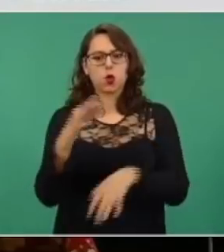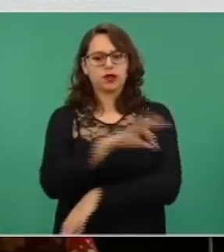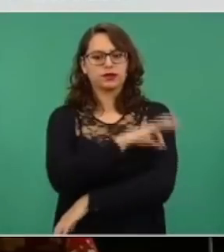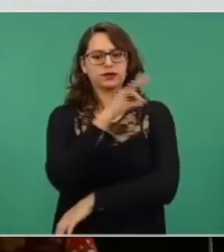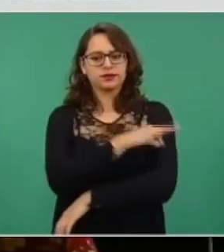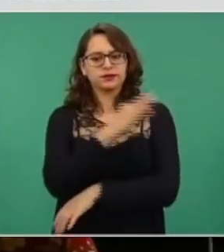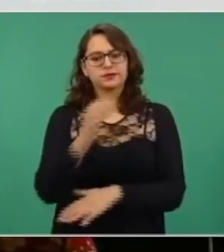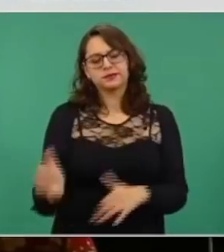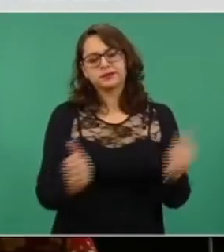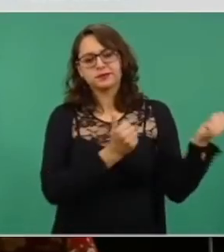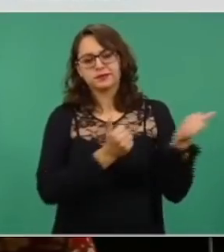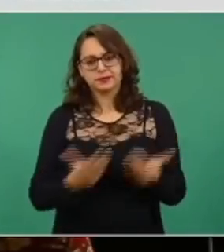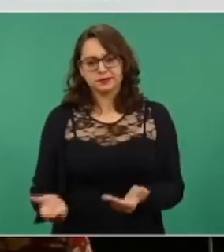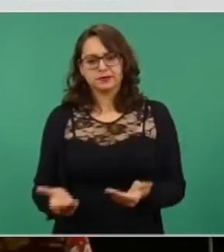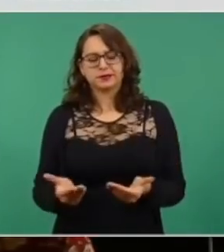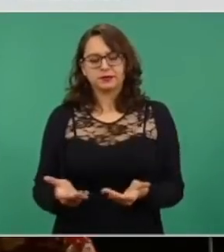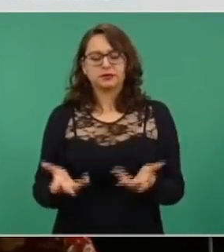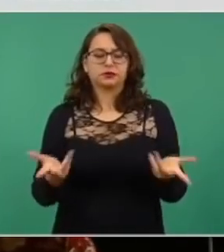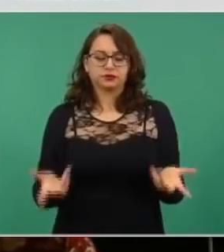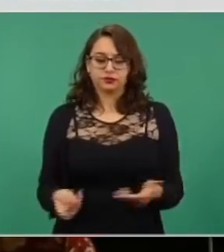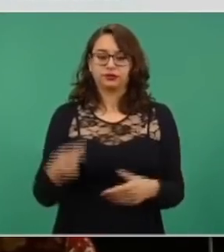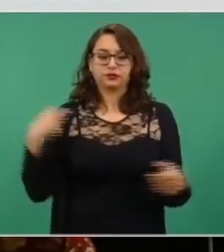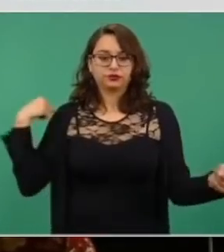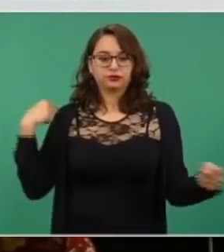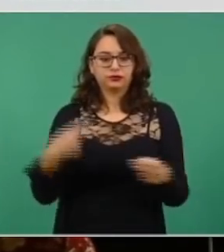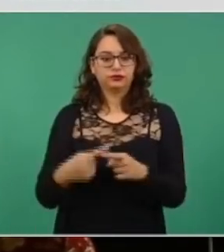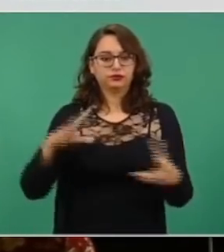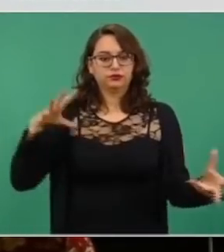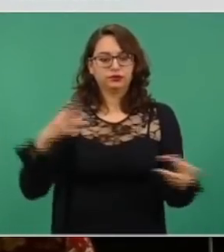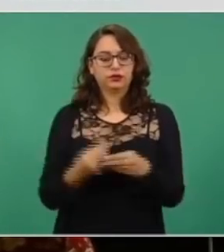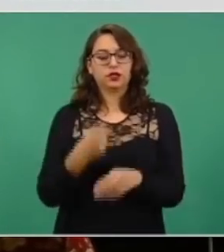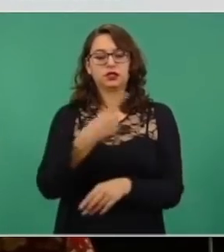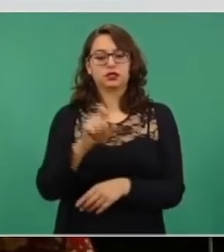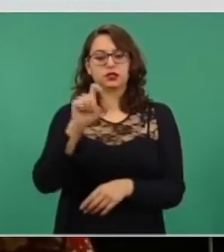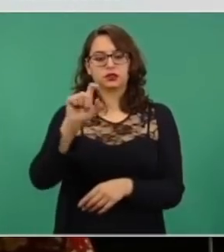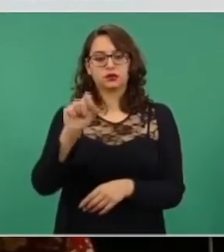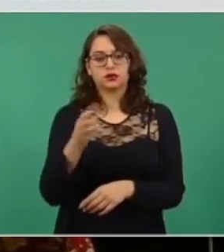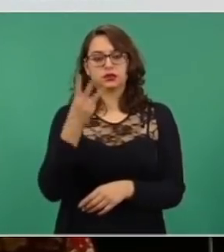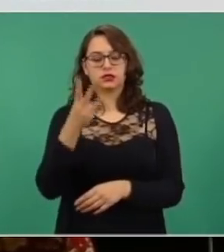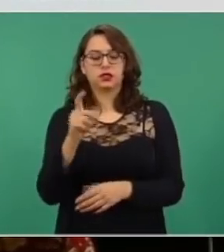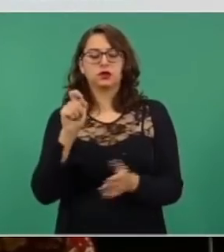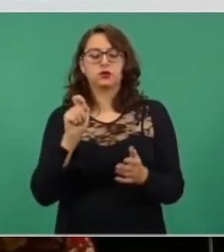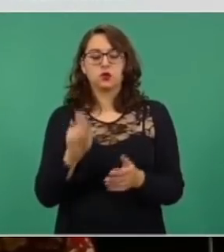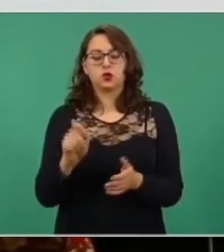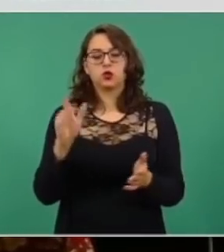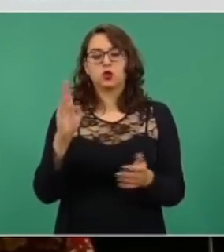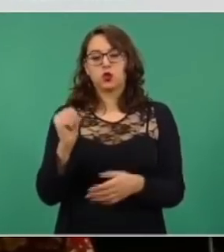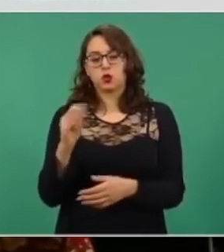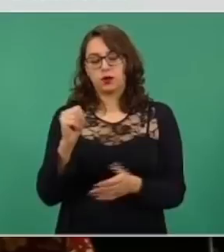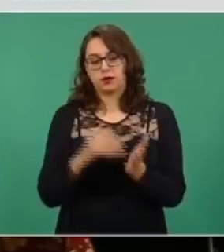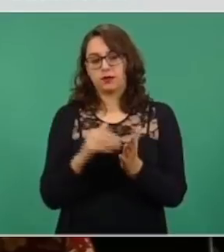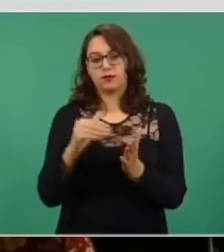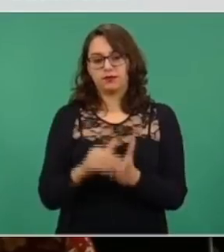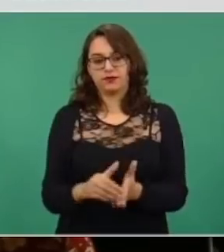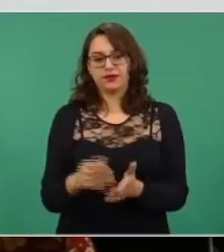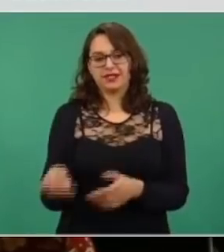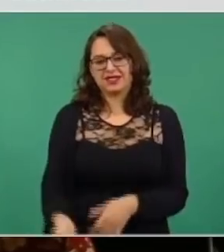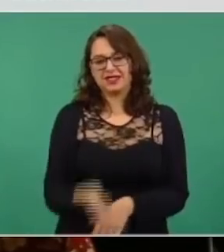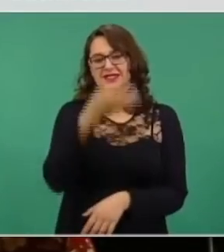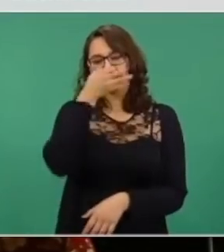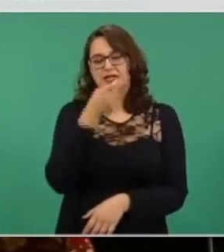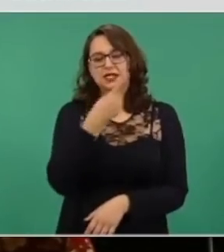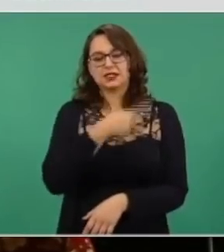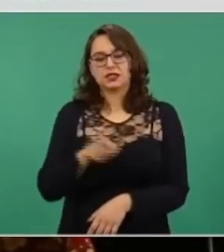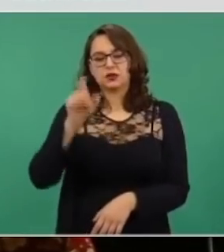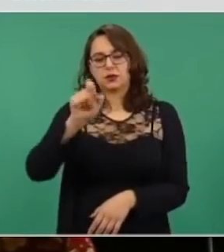día de hoy reportaron en gabinete que habían llegado 123.9, casi 124 millones